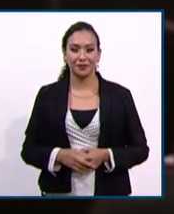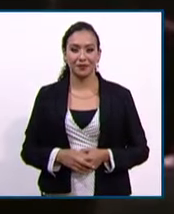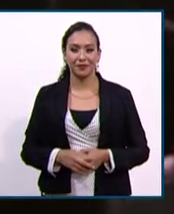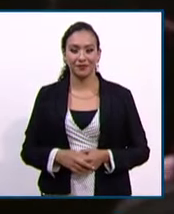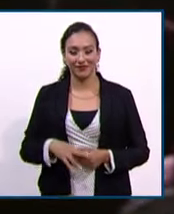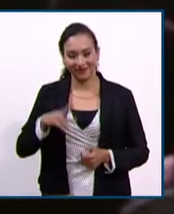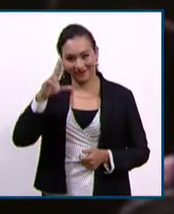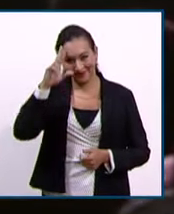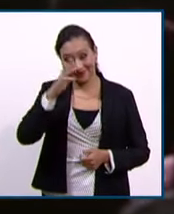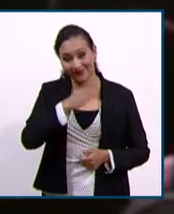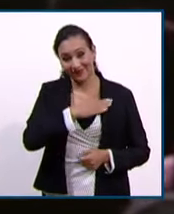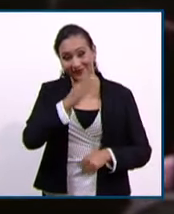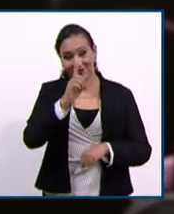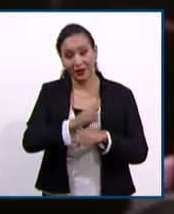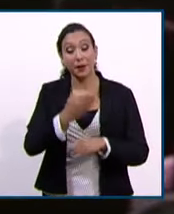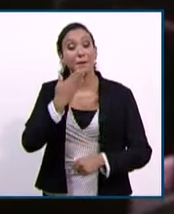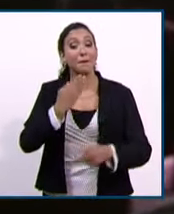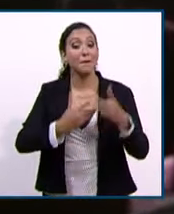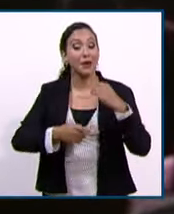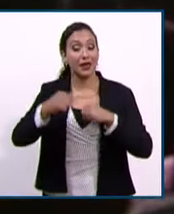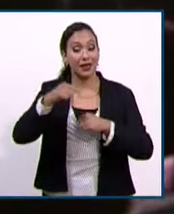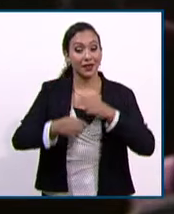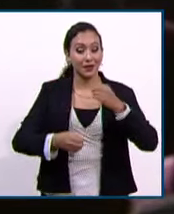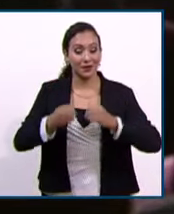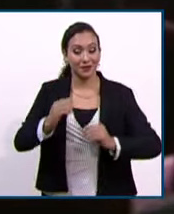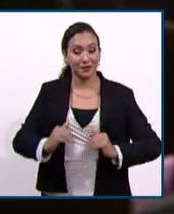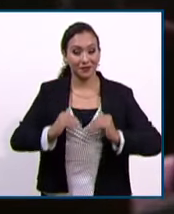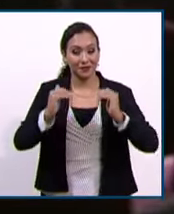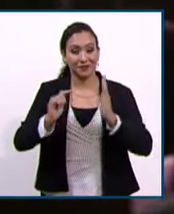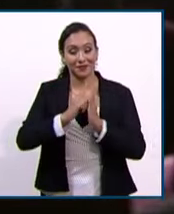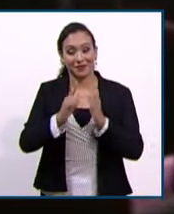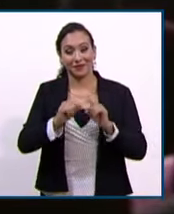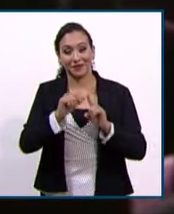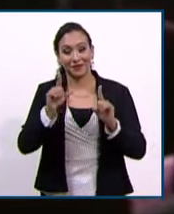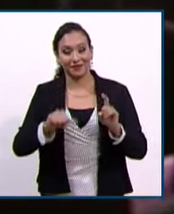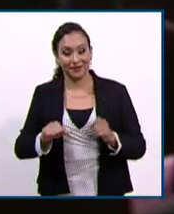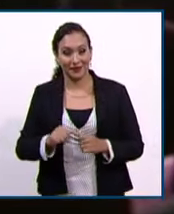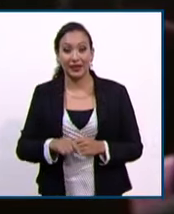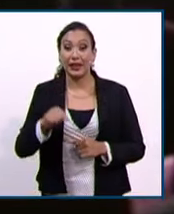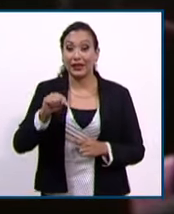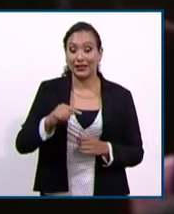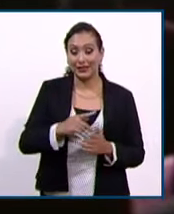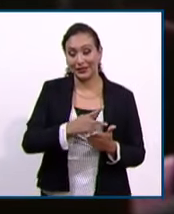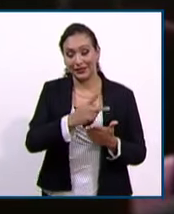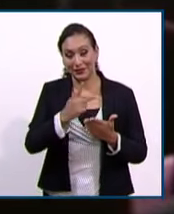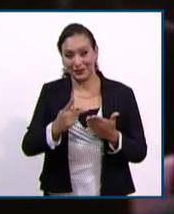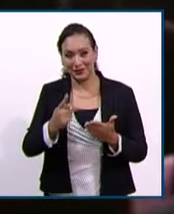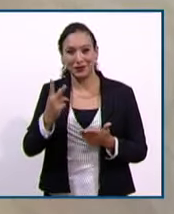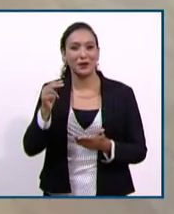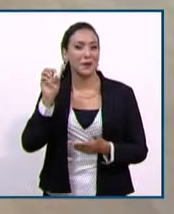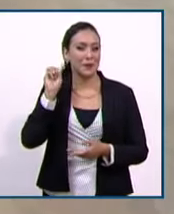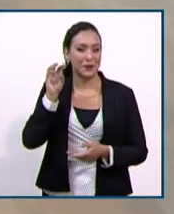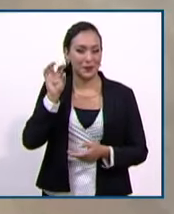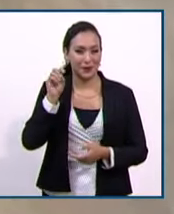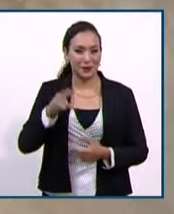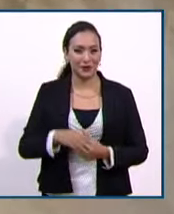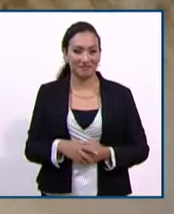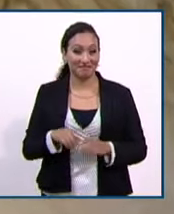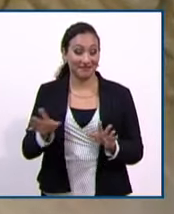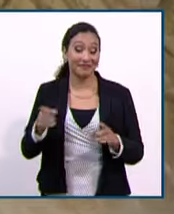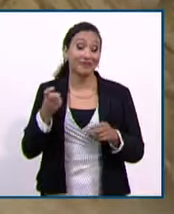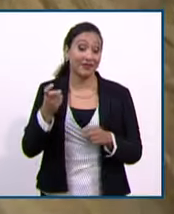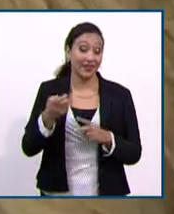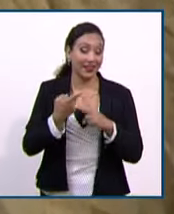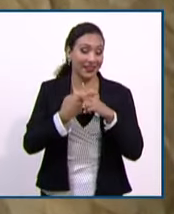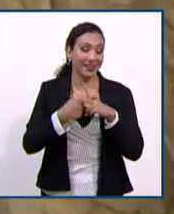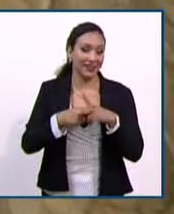Buenos días, sean bienvenidos a la Suprema Corte de Justicia de la Nación, a este programa El Pleno en Vivo. Así comenzó